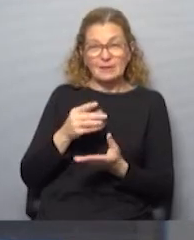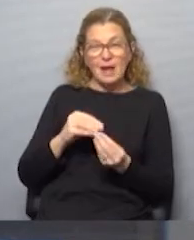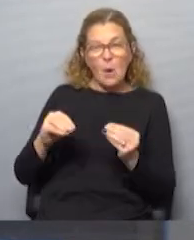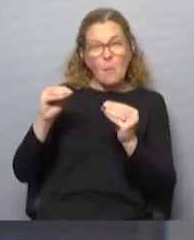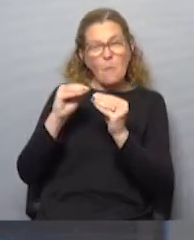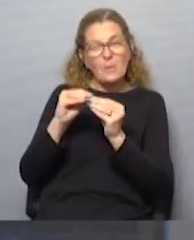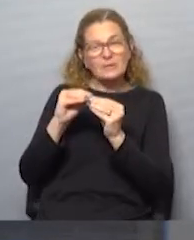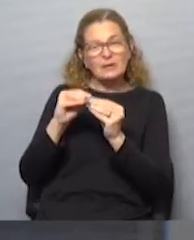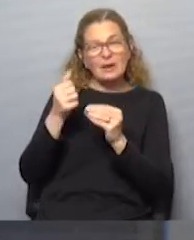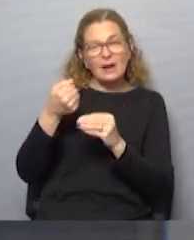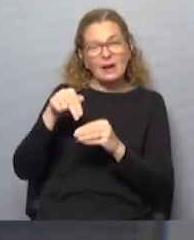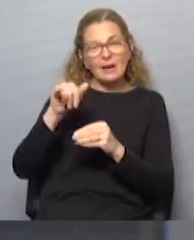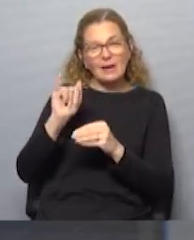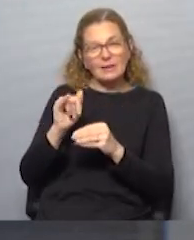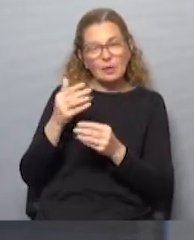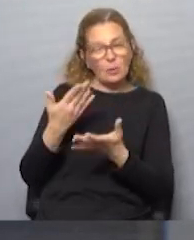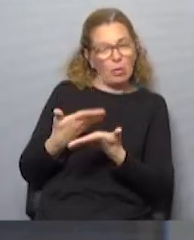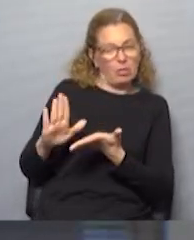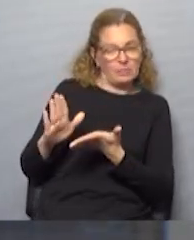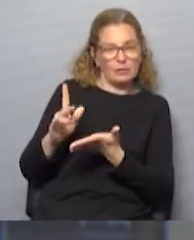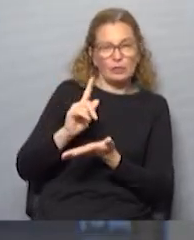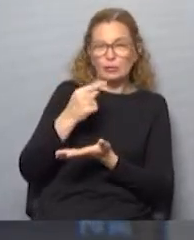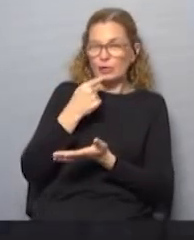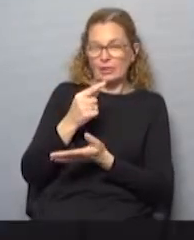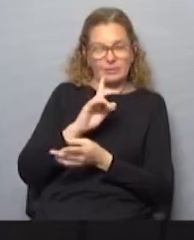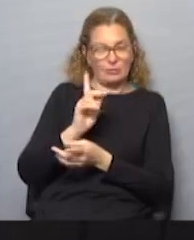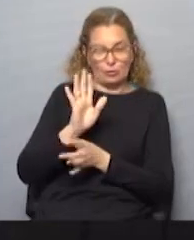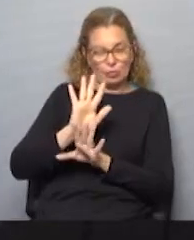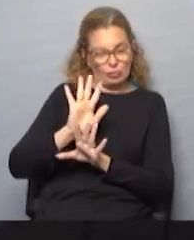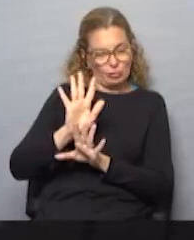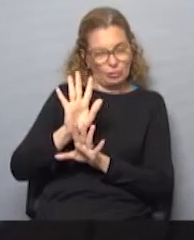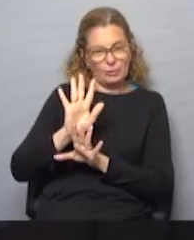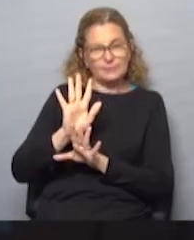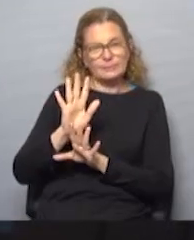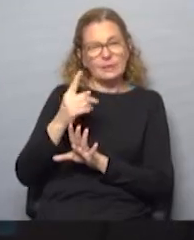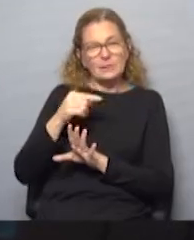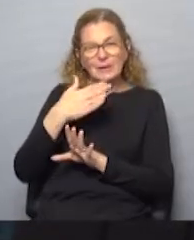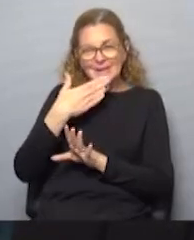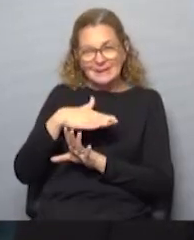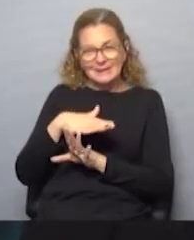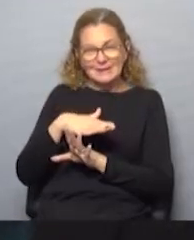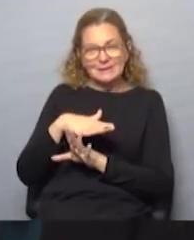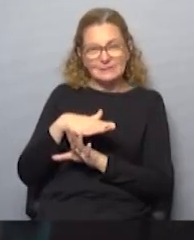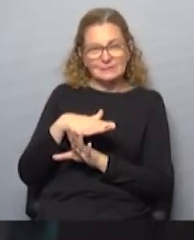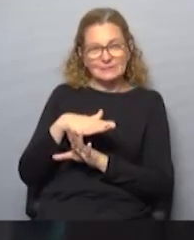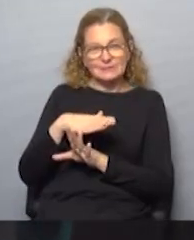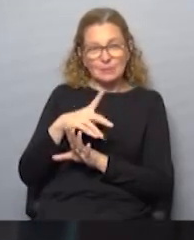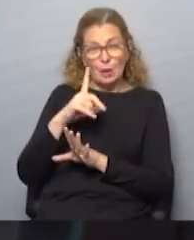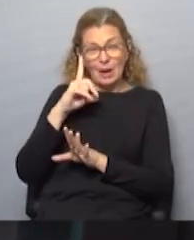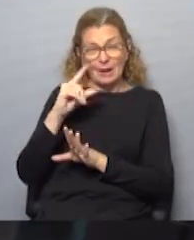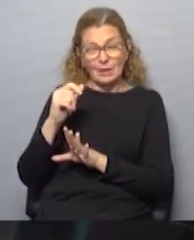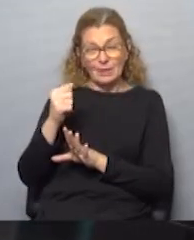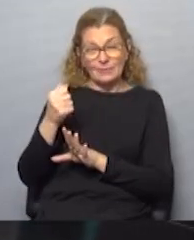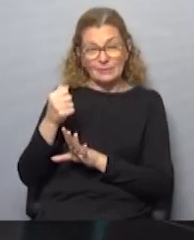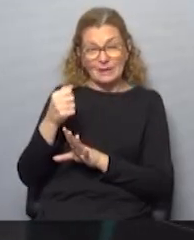a la ani de amo sea despreciable no estoy diciendo eso pero hay que entender que ni por lejos la agencia